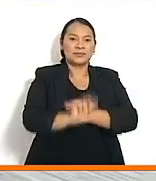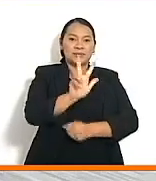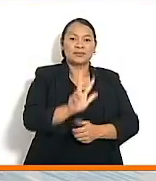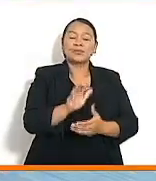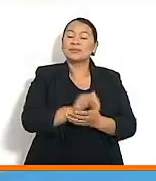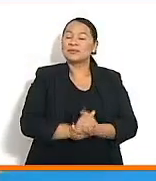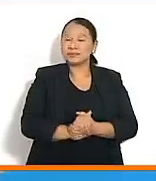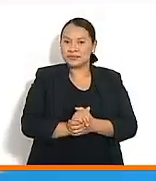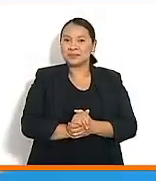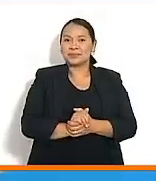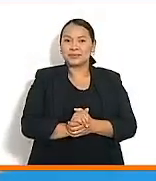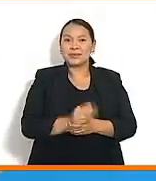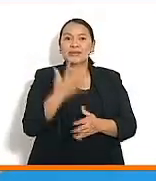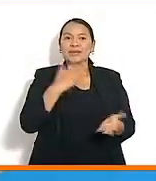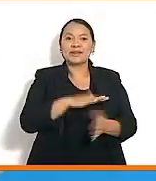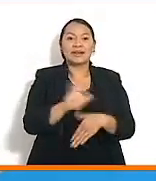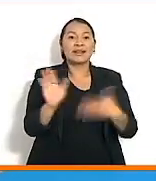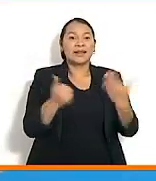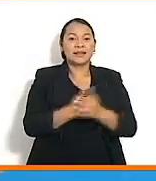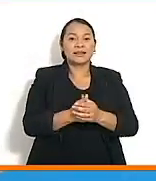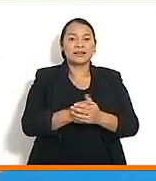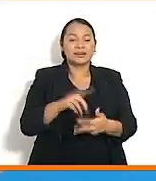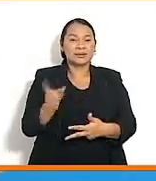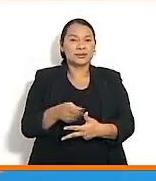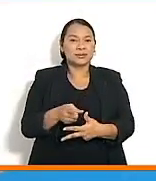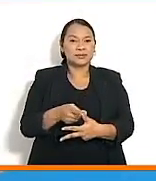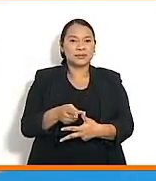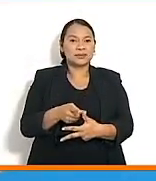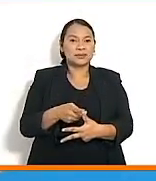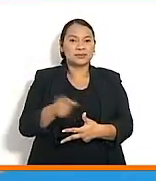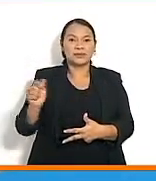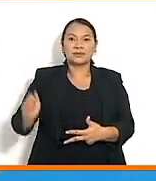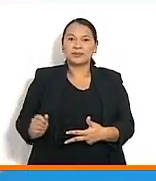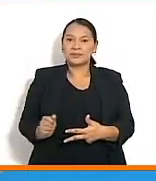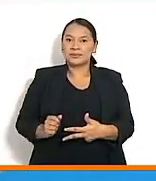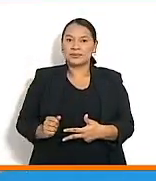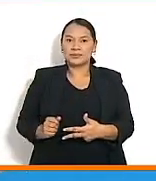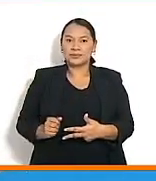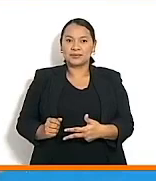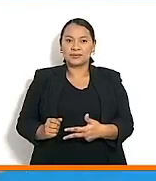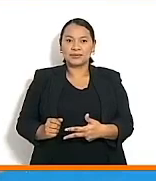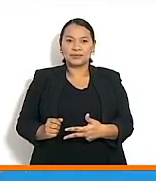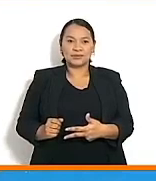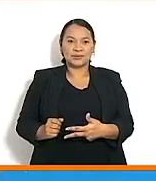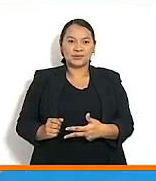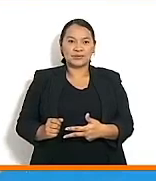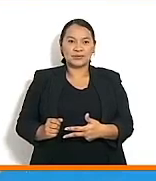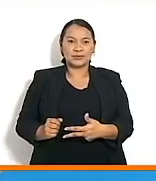tres afortunados números. Te deseo suerte porque tu primer número en Pega 3 es